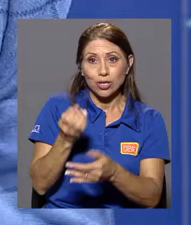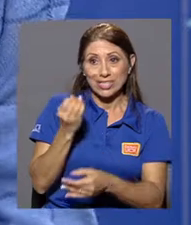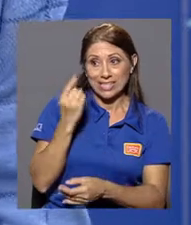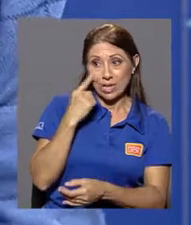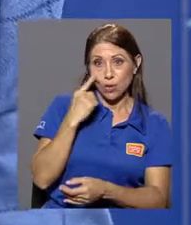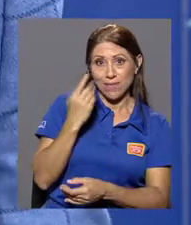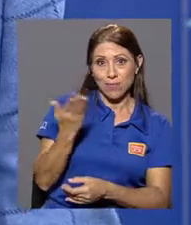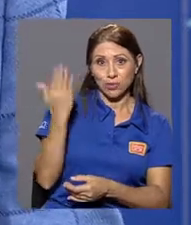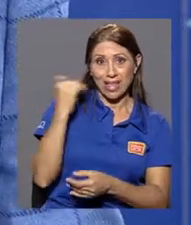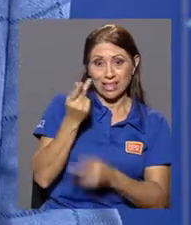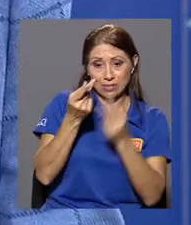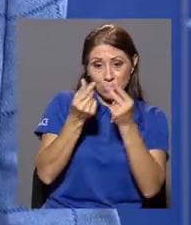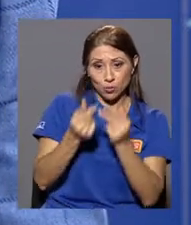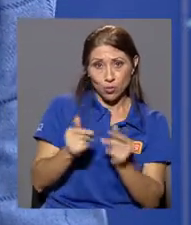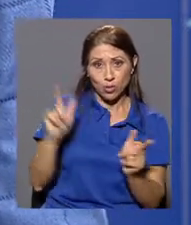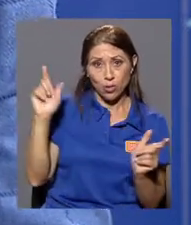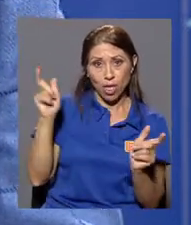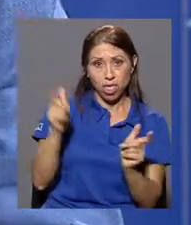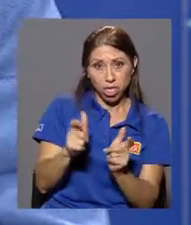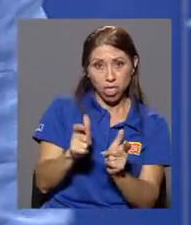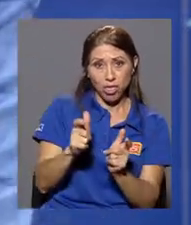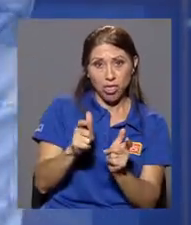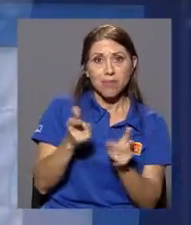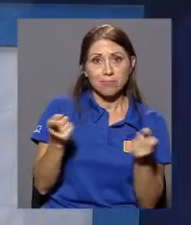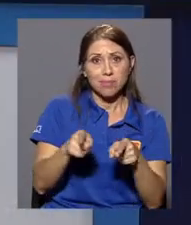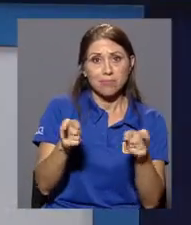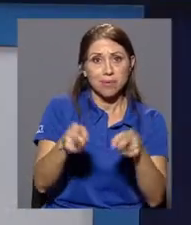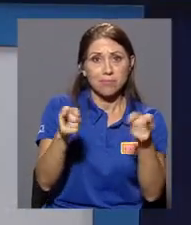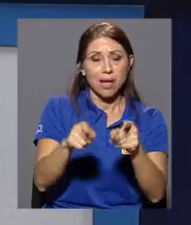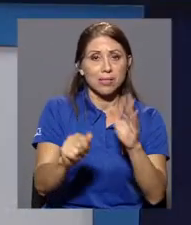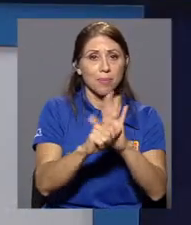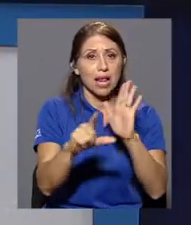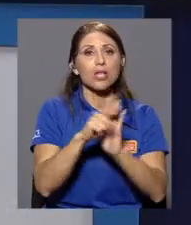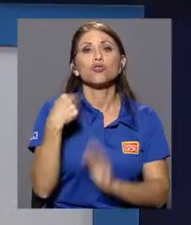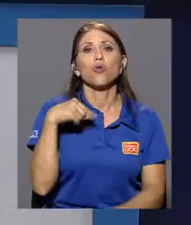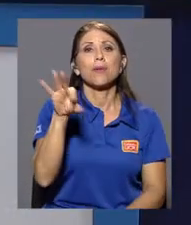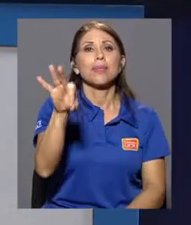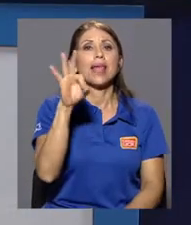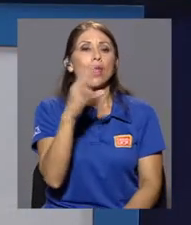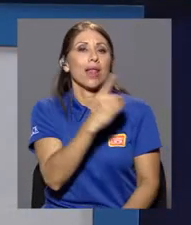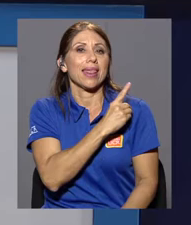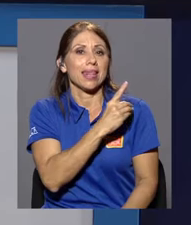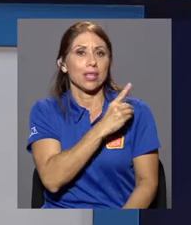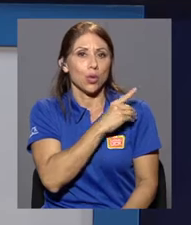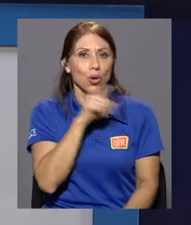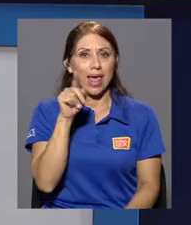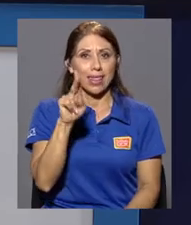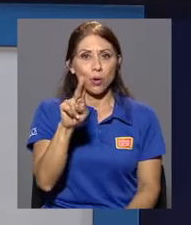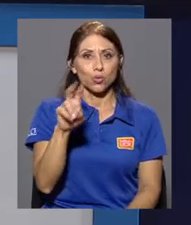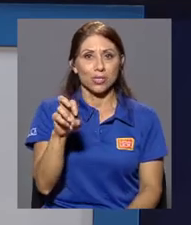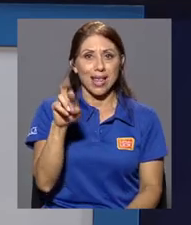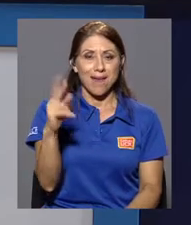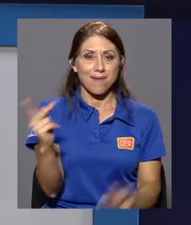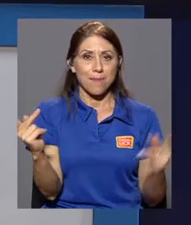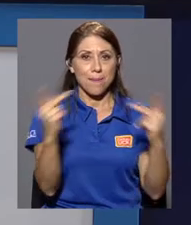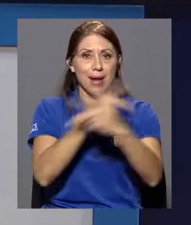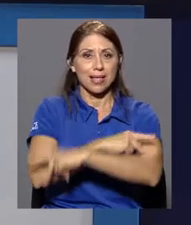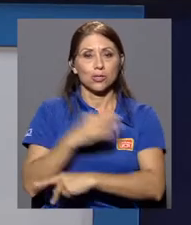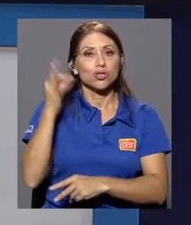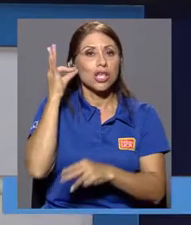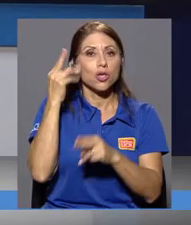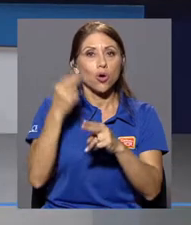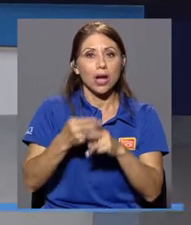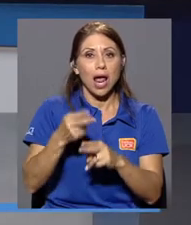anterior caminara en la Asamblea Legislativa. He invitado a la directora del recinto de Paraíso, la señora